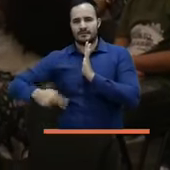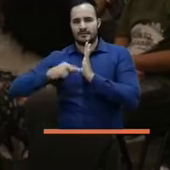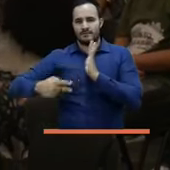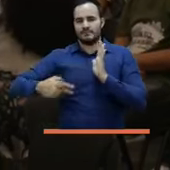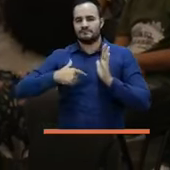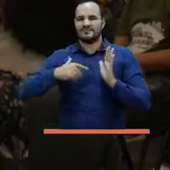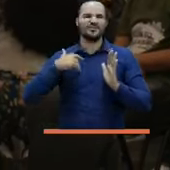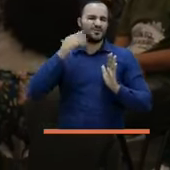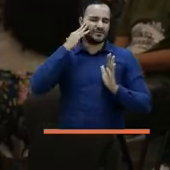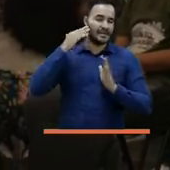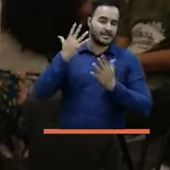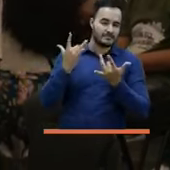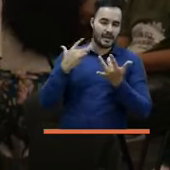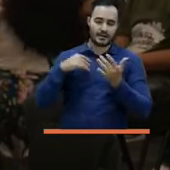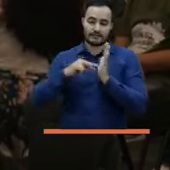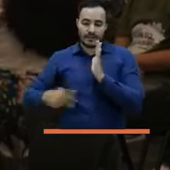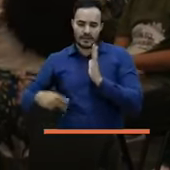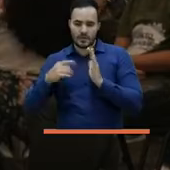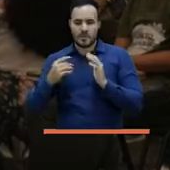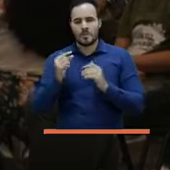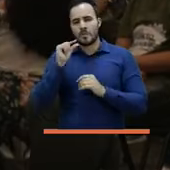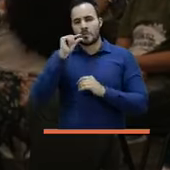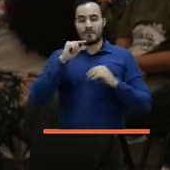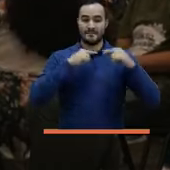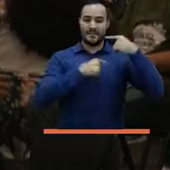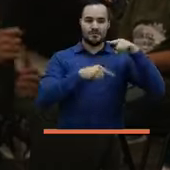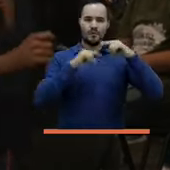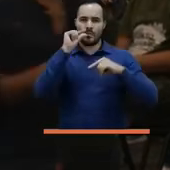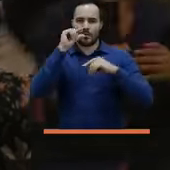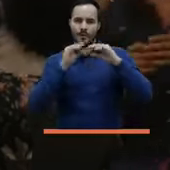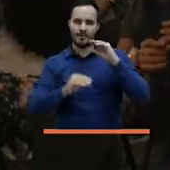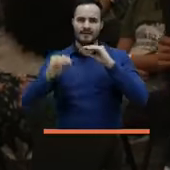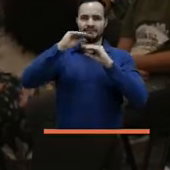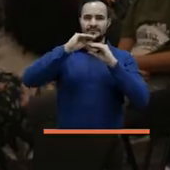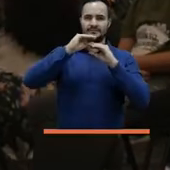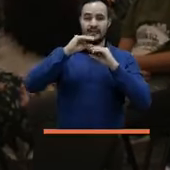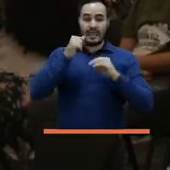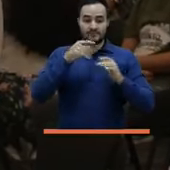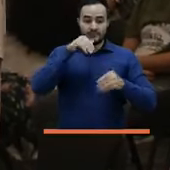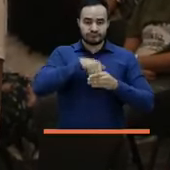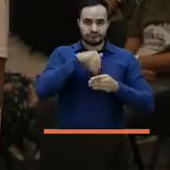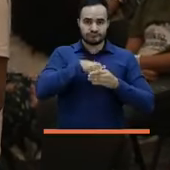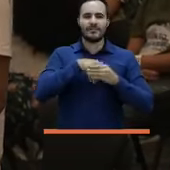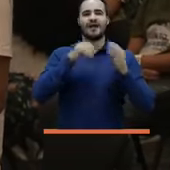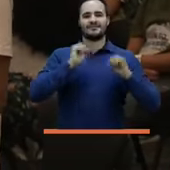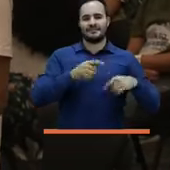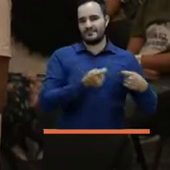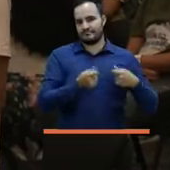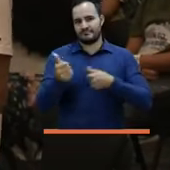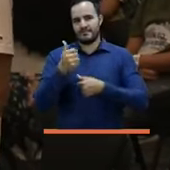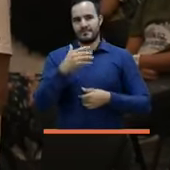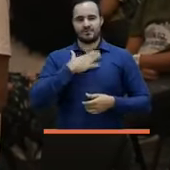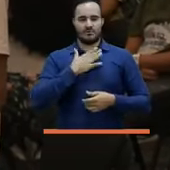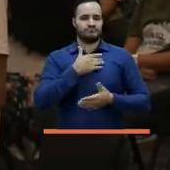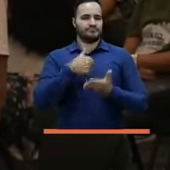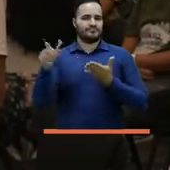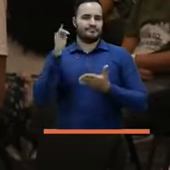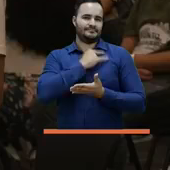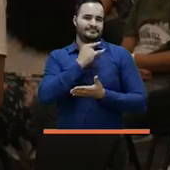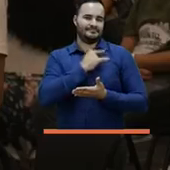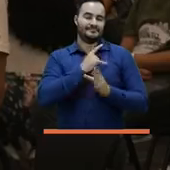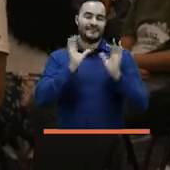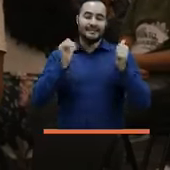sé que con el título puedo ganar un poco más del salario mínimo para poder pagarme la carrera como tal pero como joven sé que es muy difícil